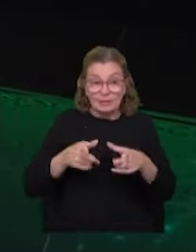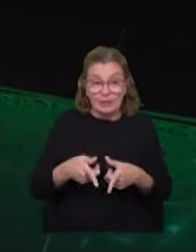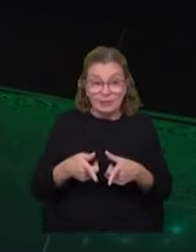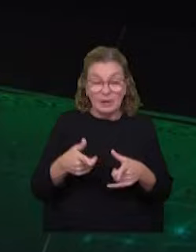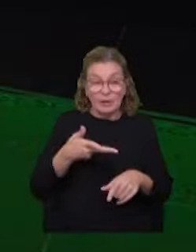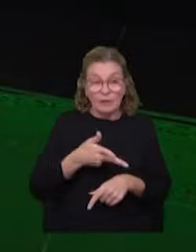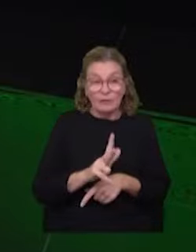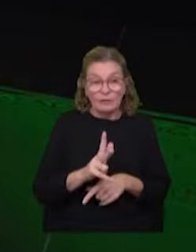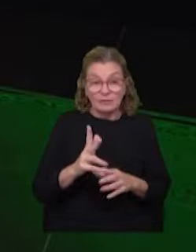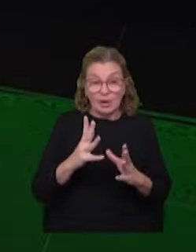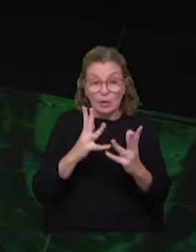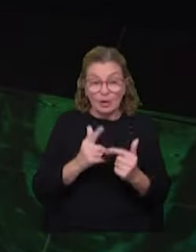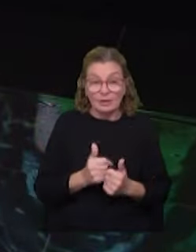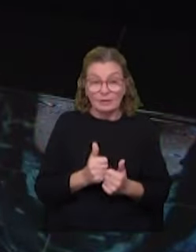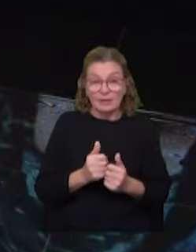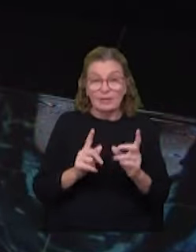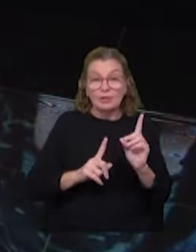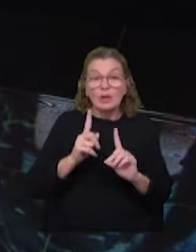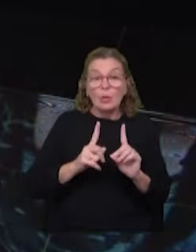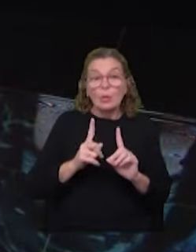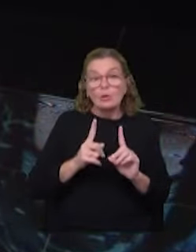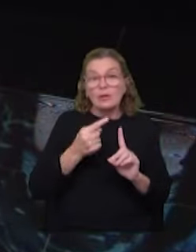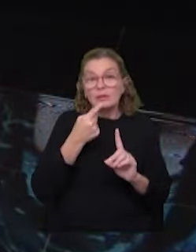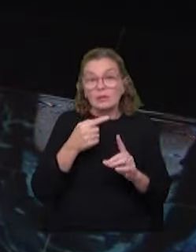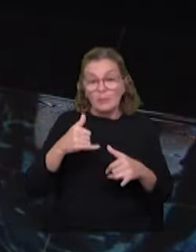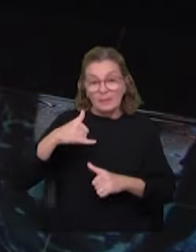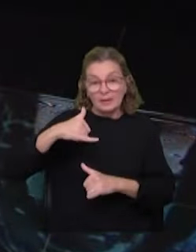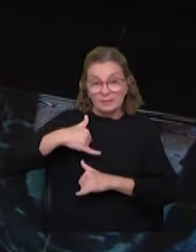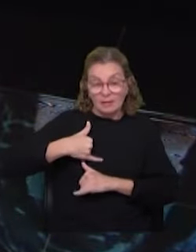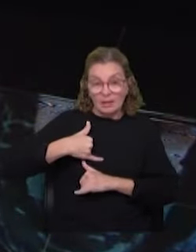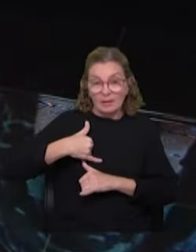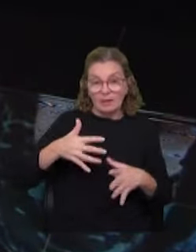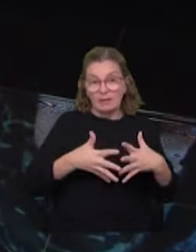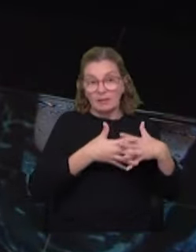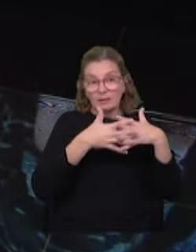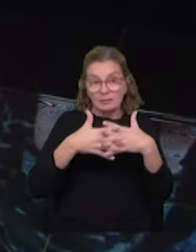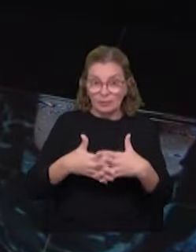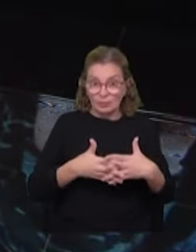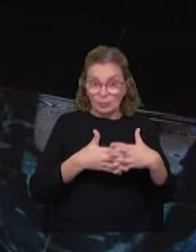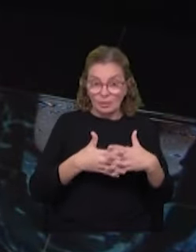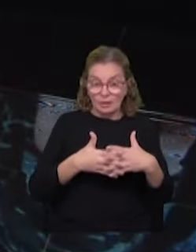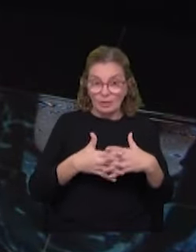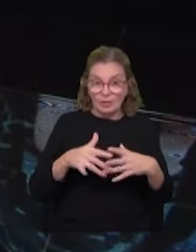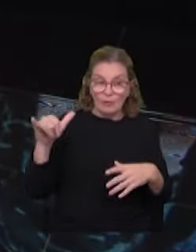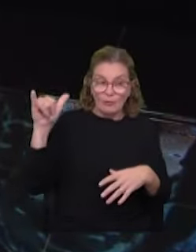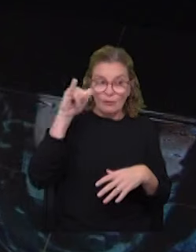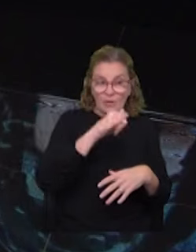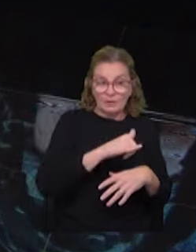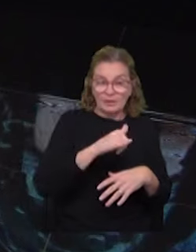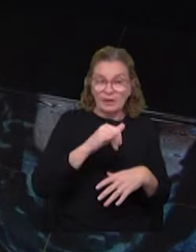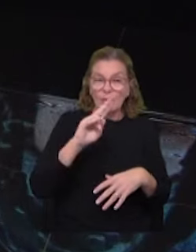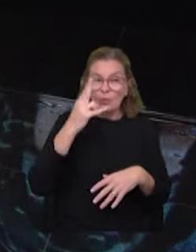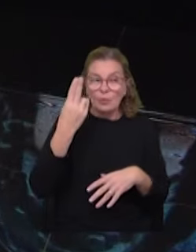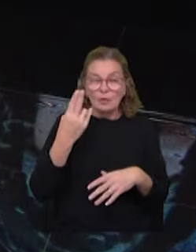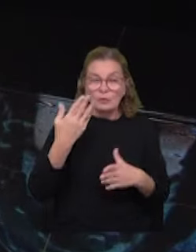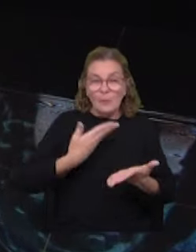fecha de la realización de algunas maniobras militares entre Estados Unidos y la fuerza aérea uruguaya con